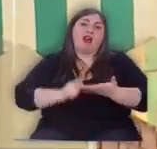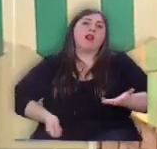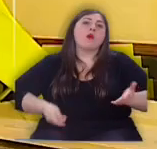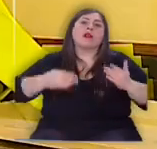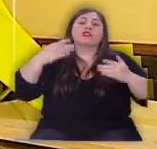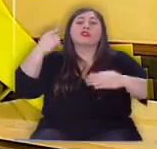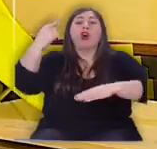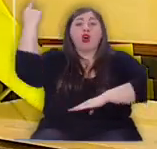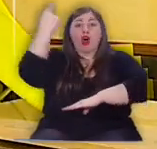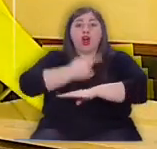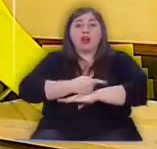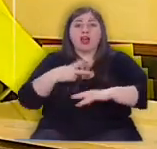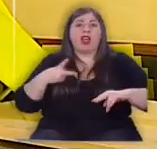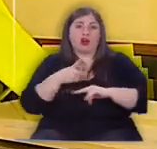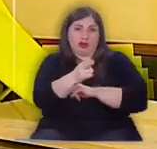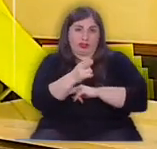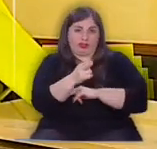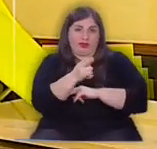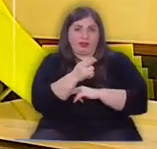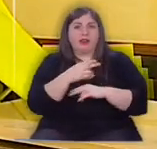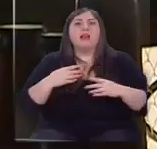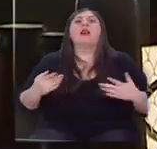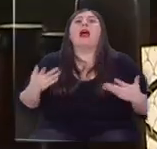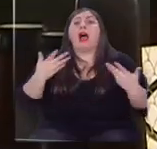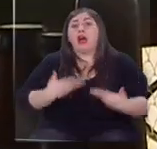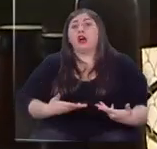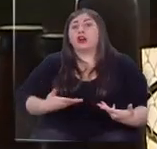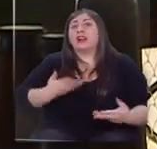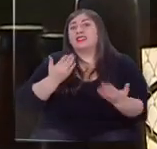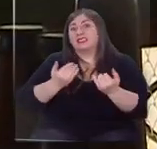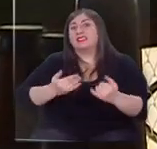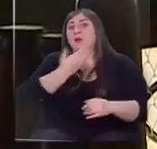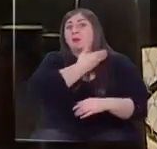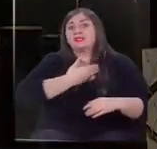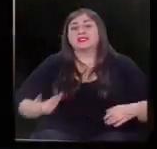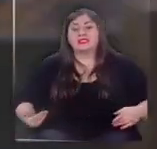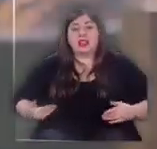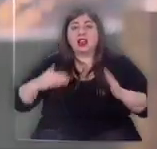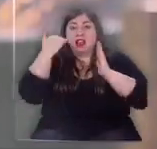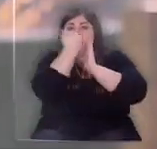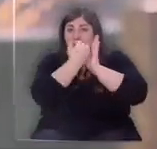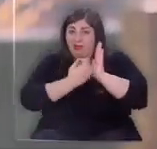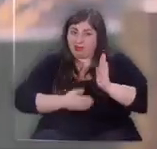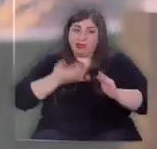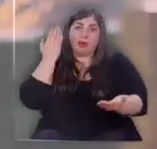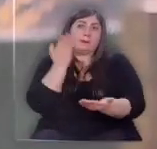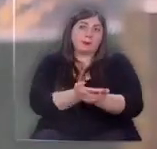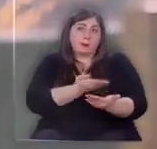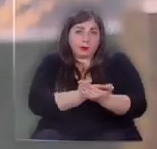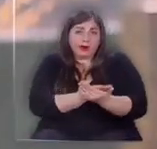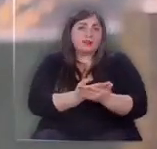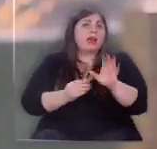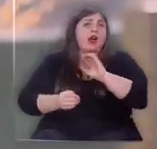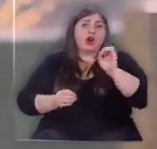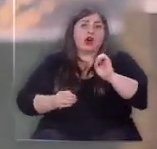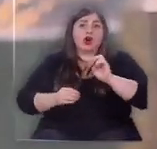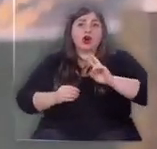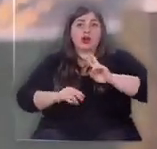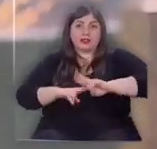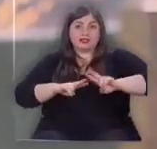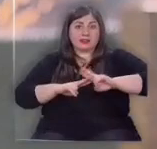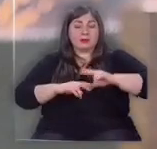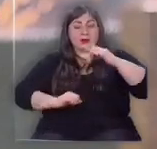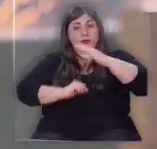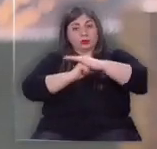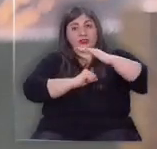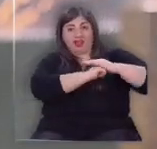las jornadas. Necesitamos en la hora presente son 2 cosas. Uno, que las medidas propuestas o establecidas por parte de la